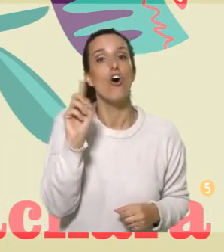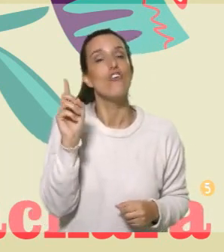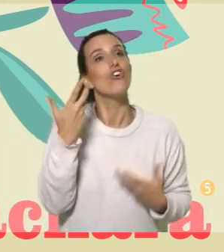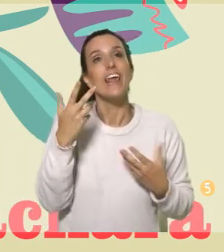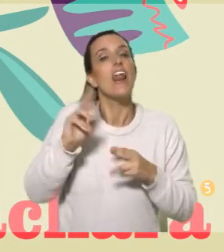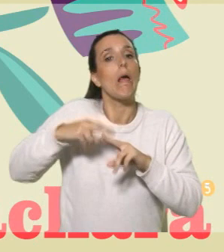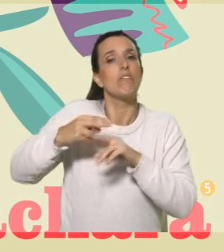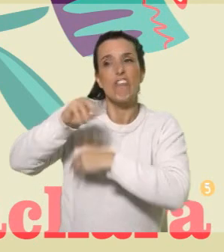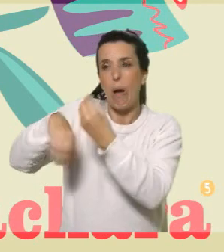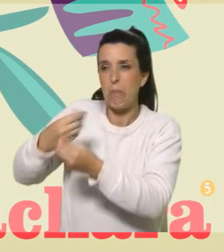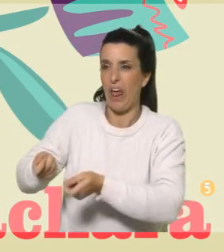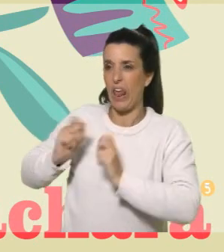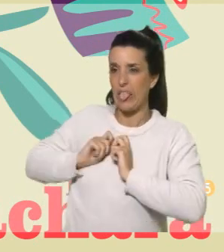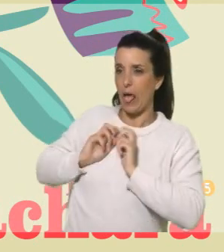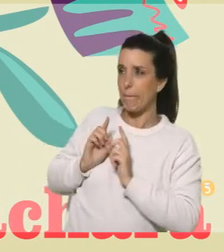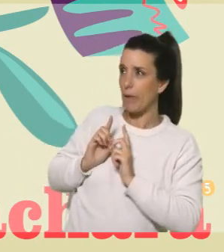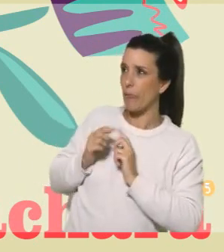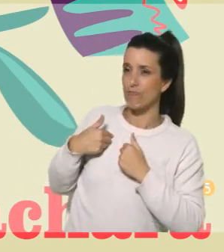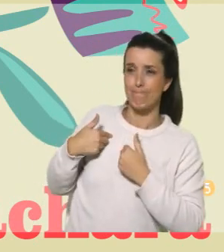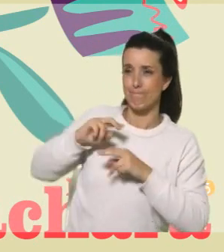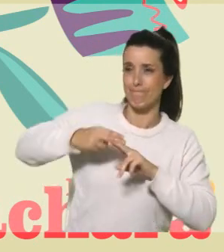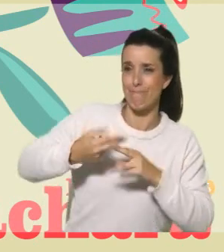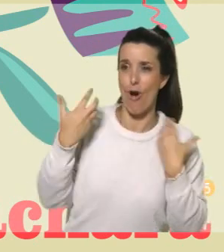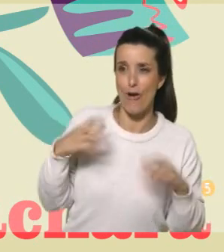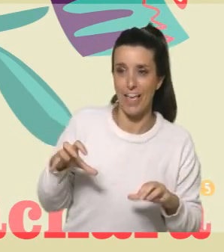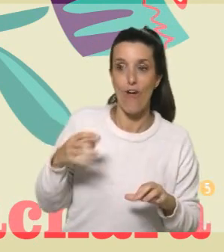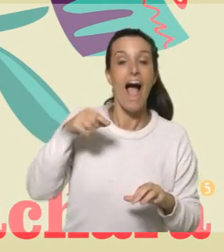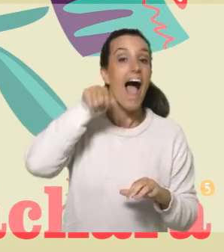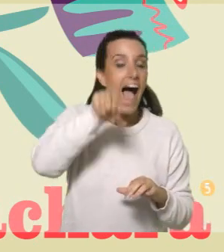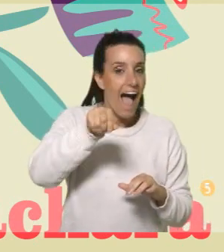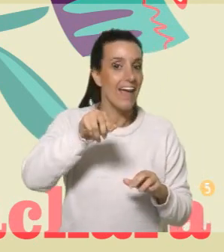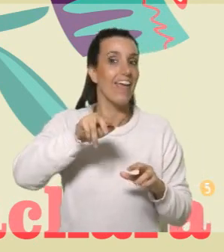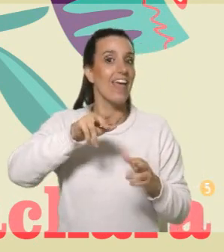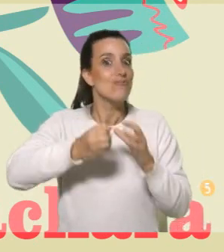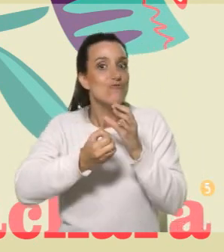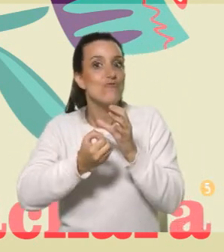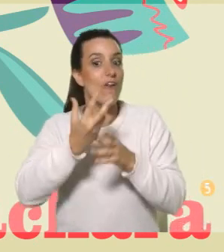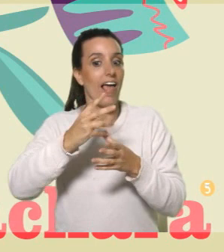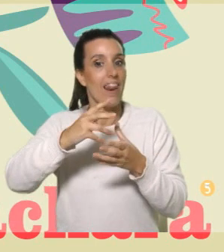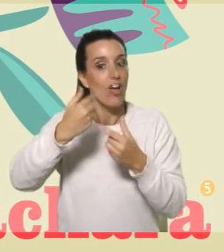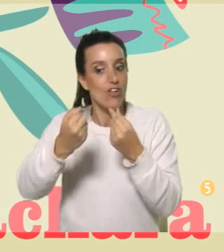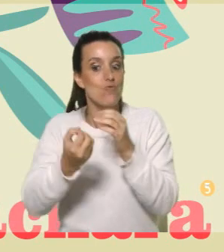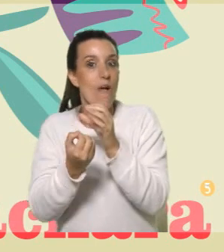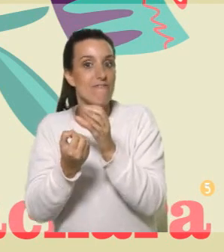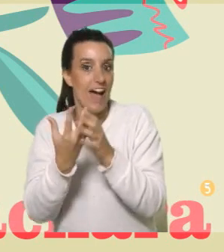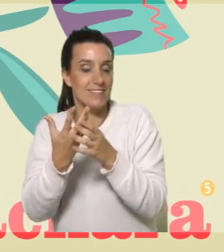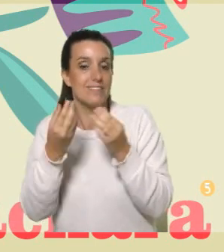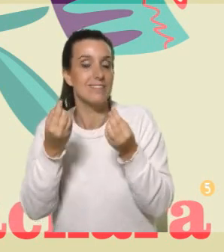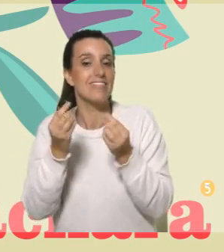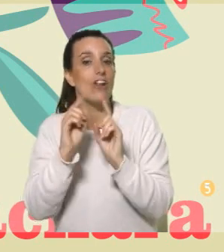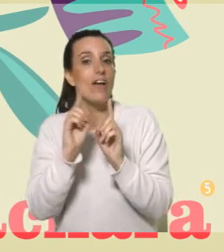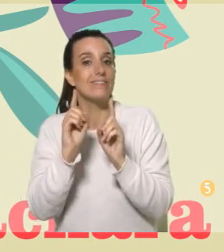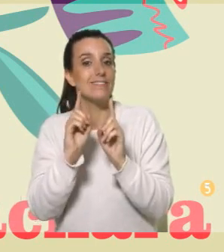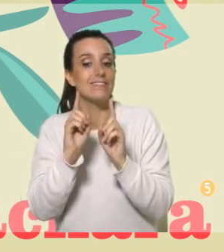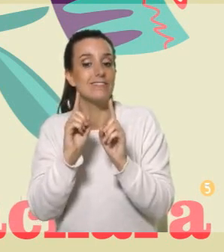repetir pero en ese en ese intento de no repetirlo surgen otras estructuras que que tampoco están